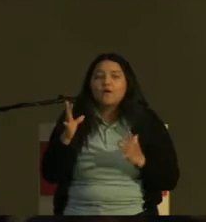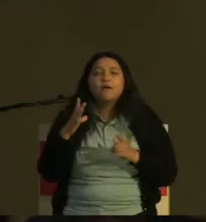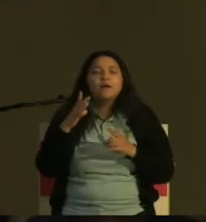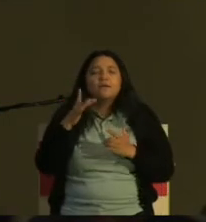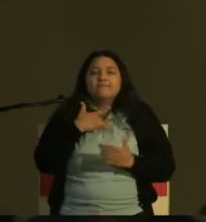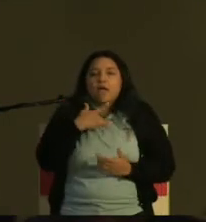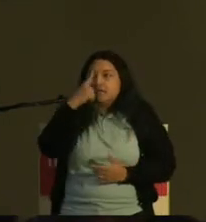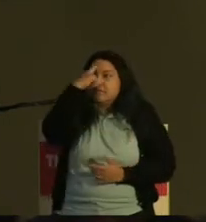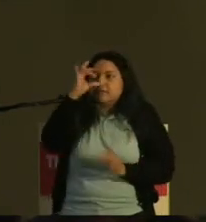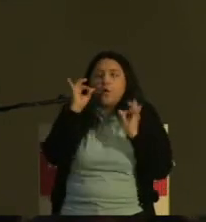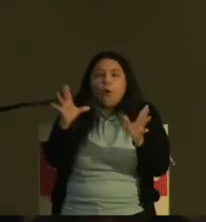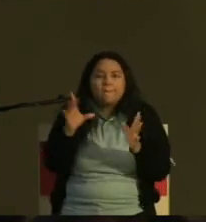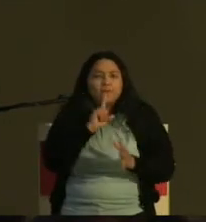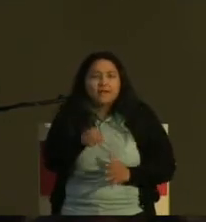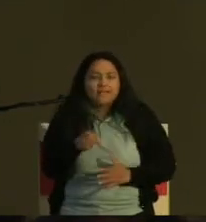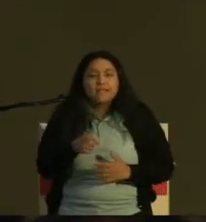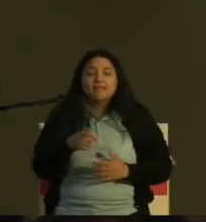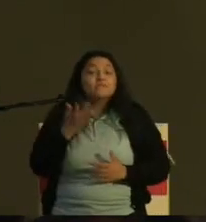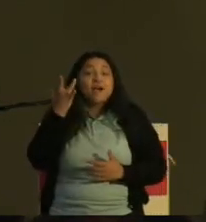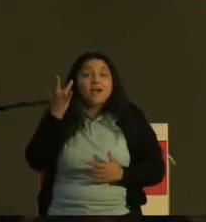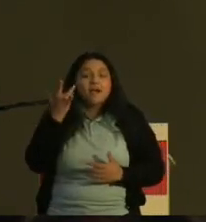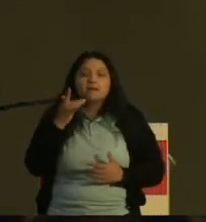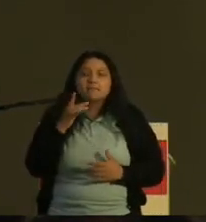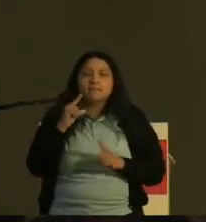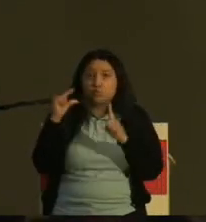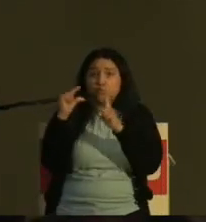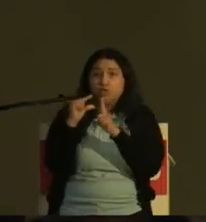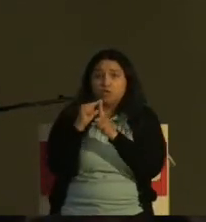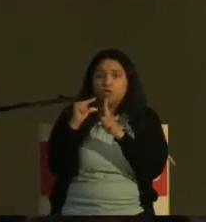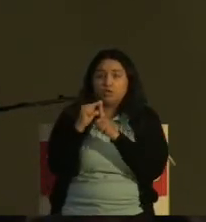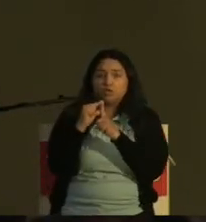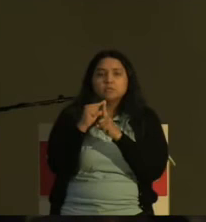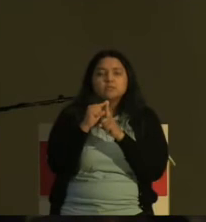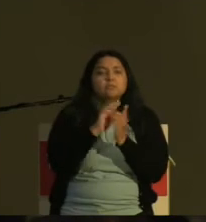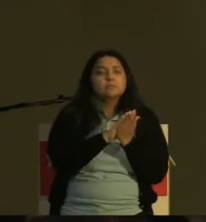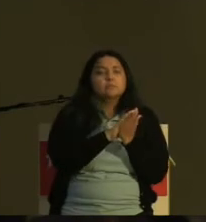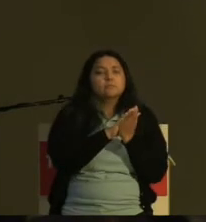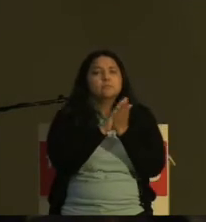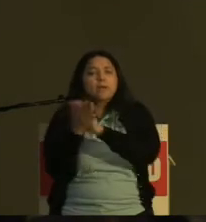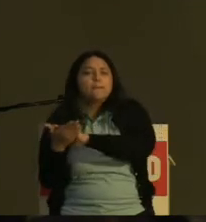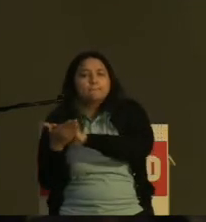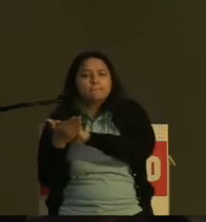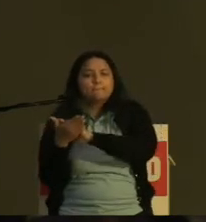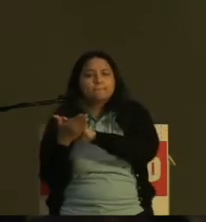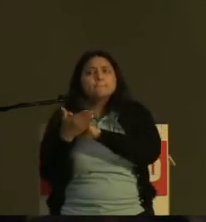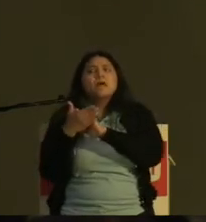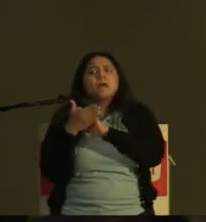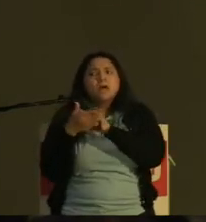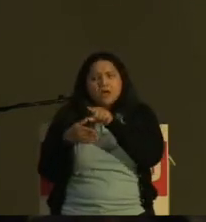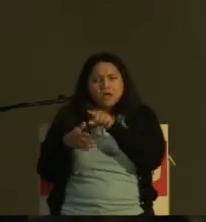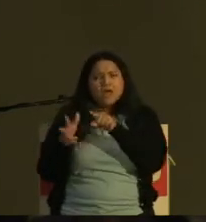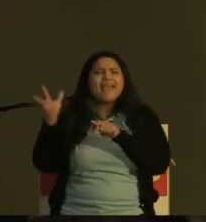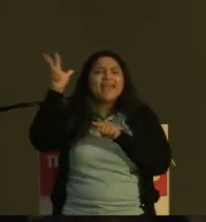pesadilla. Porque incluso sentí que las palabras se materializaban y entraban por mi oído, ¿no?